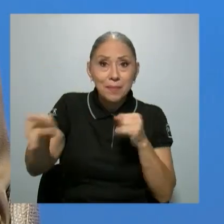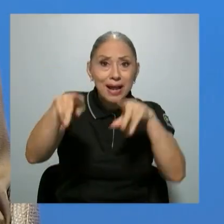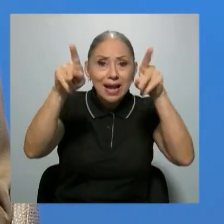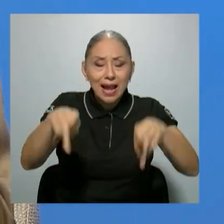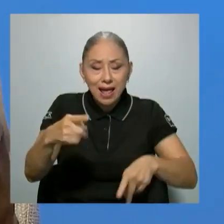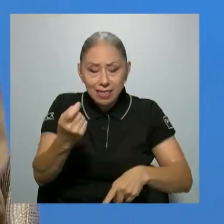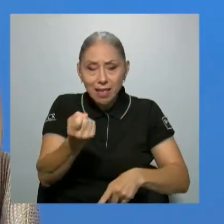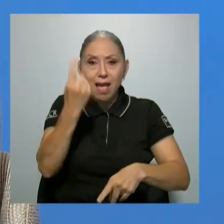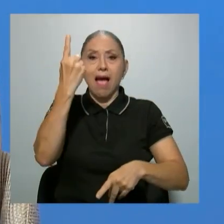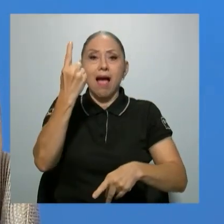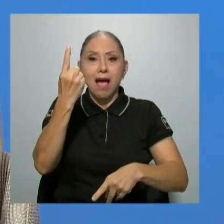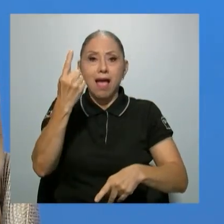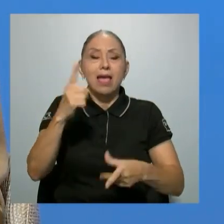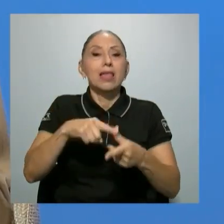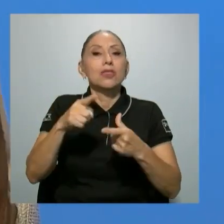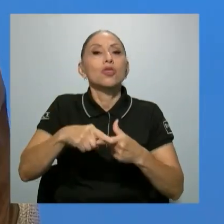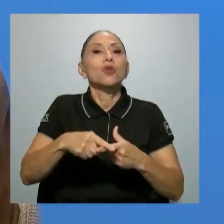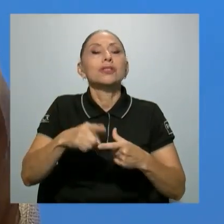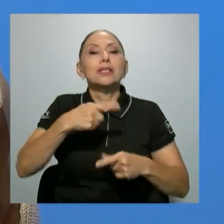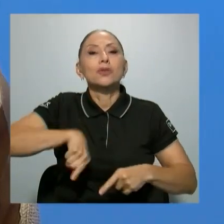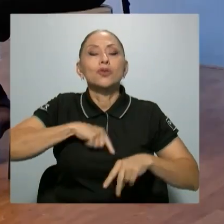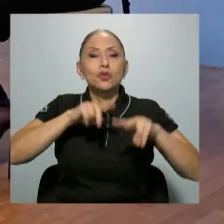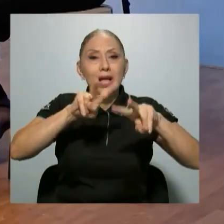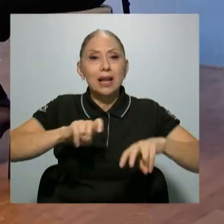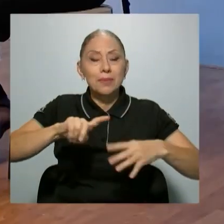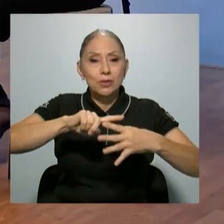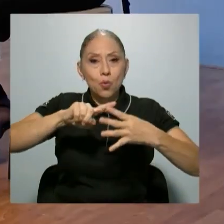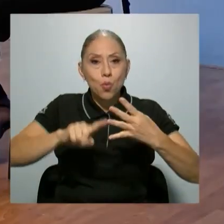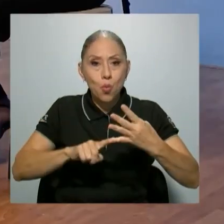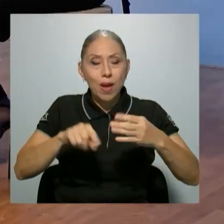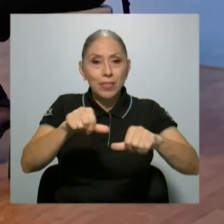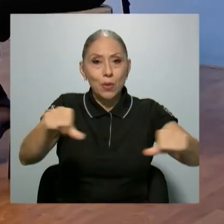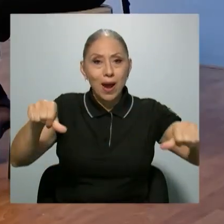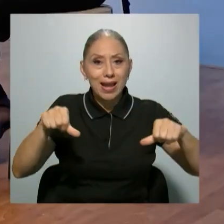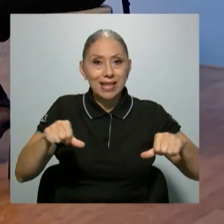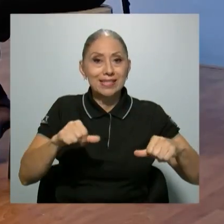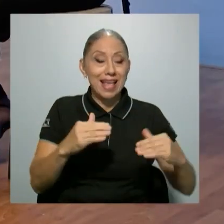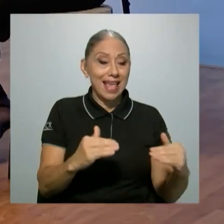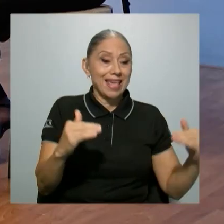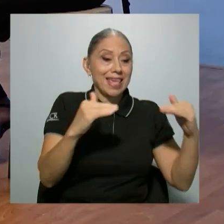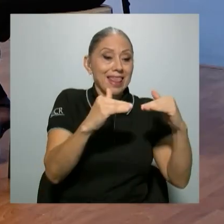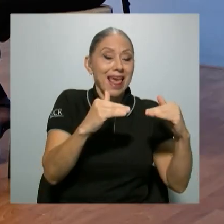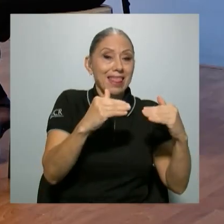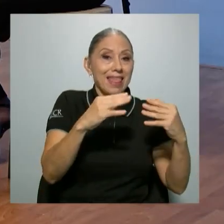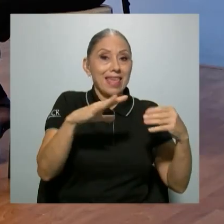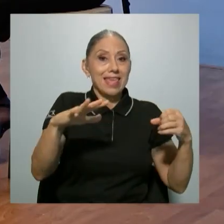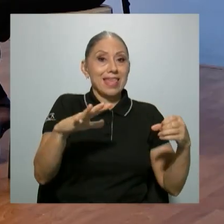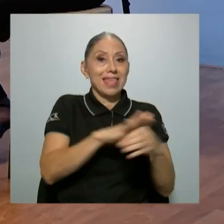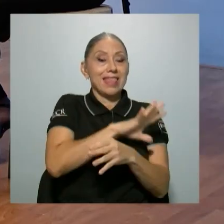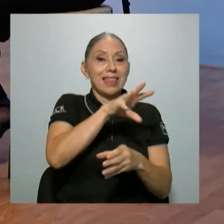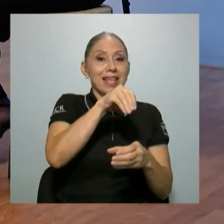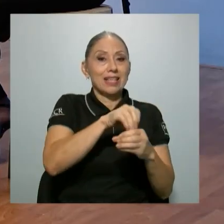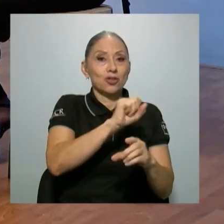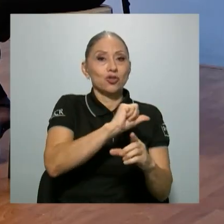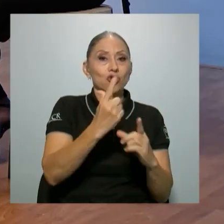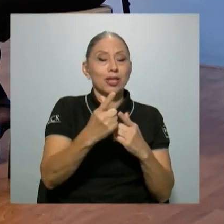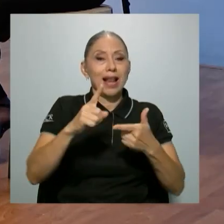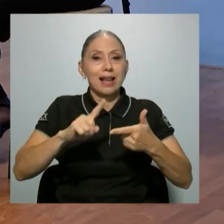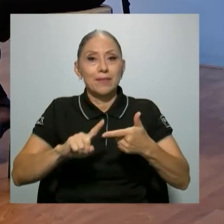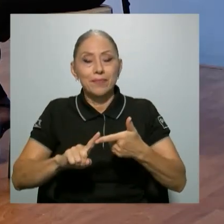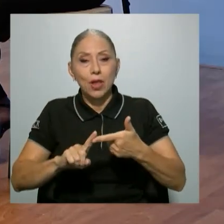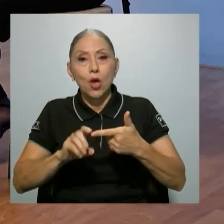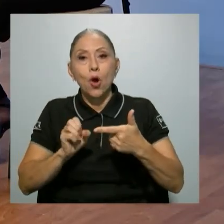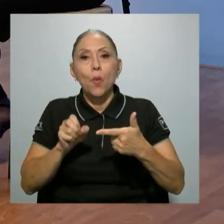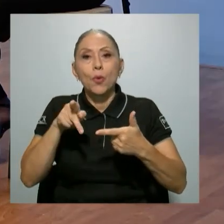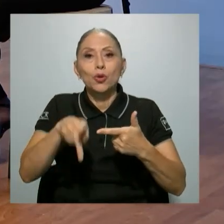informe analizamos 4 grandes áreas: la equidad y la integración social, las oportunidades económicas, los